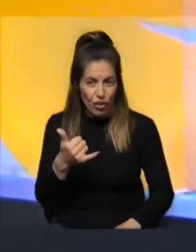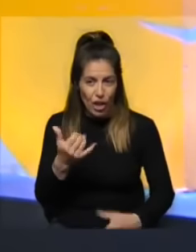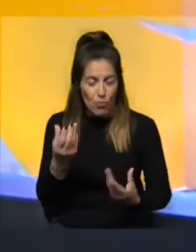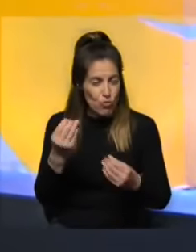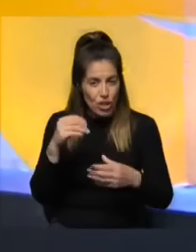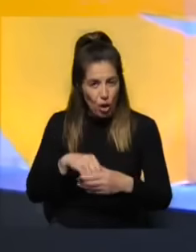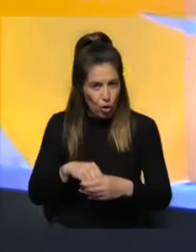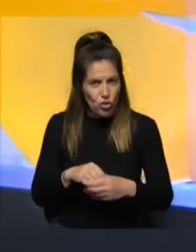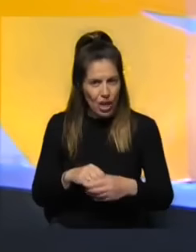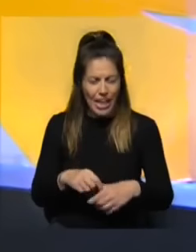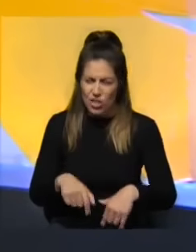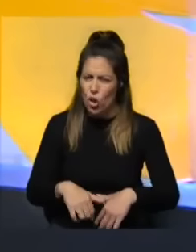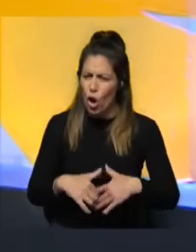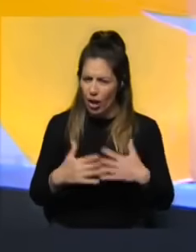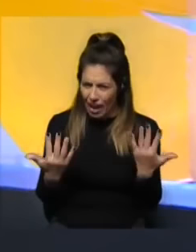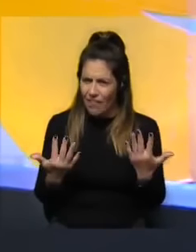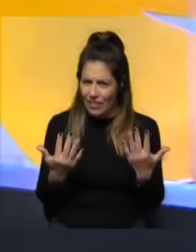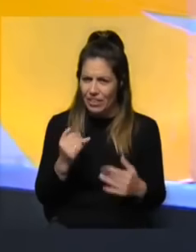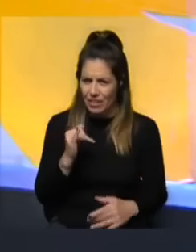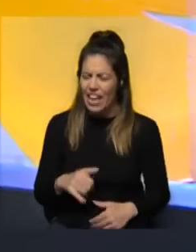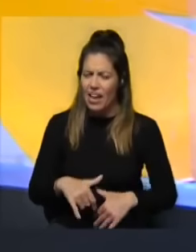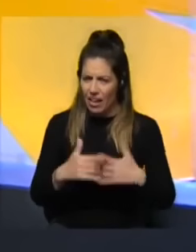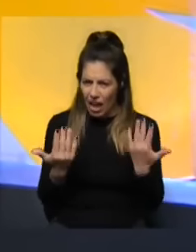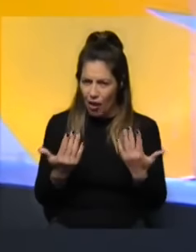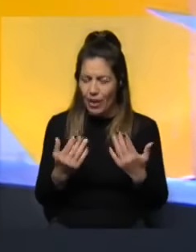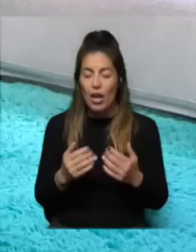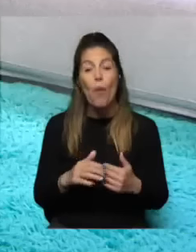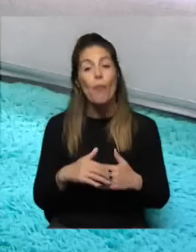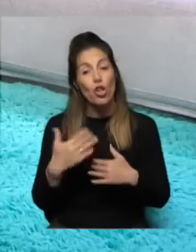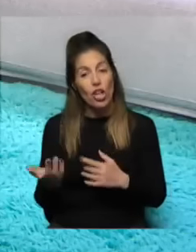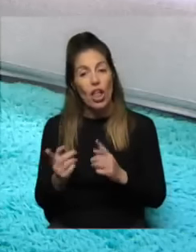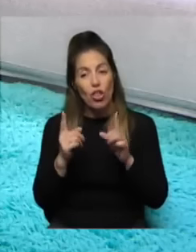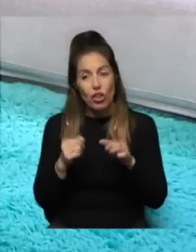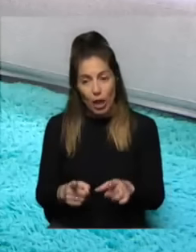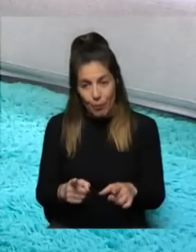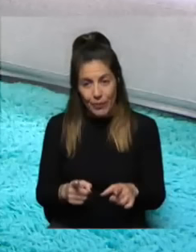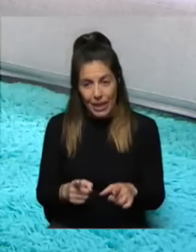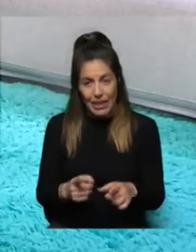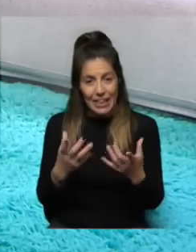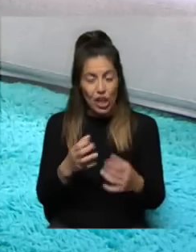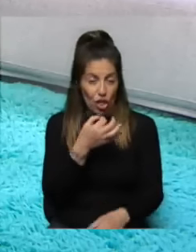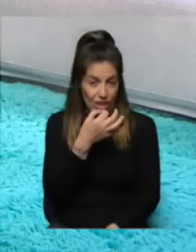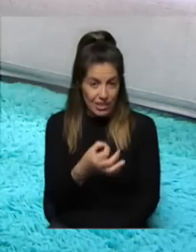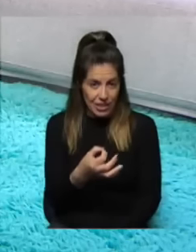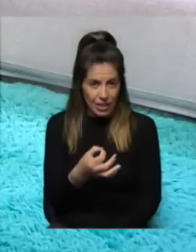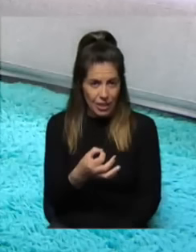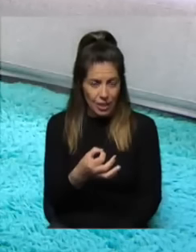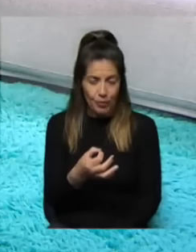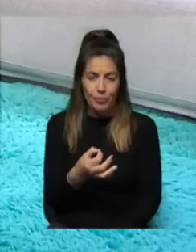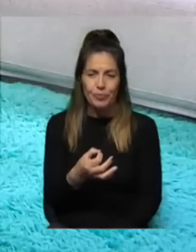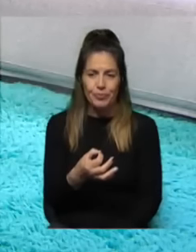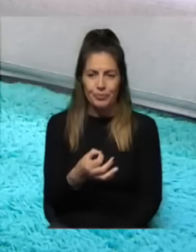es grave lo que está pasando. Por otro lado, también no quiero dejar de mencionarlo. Bueno,